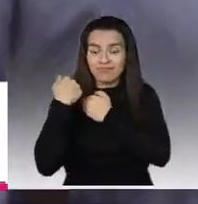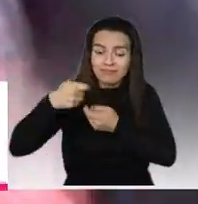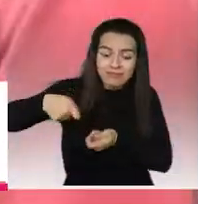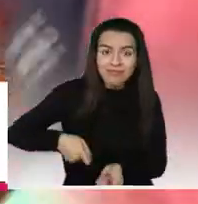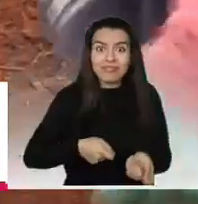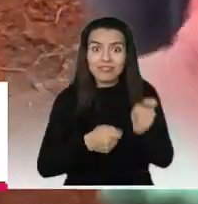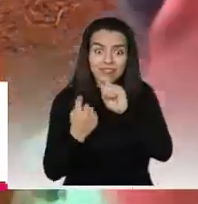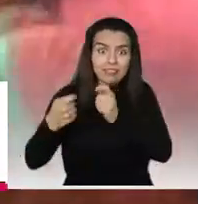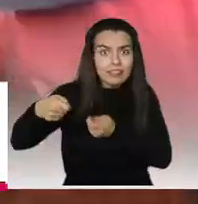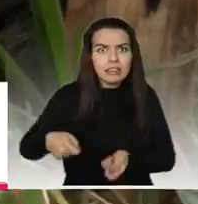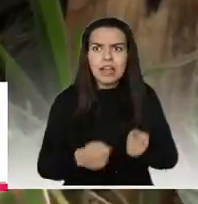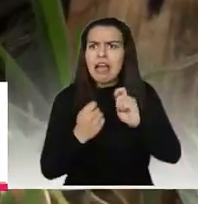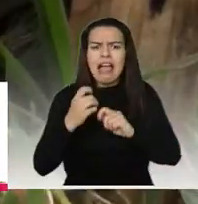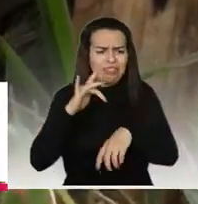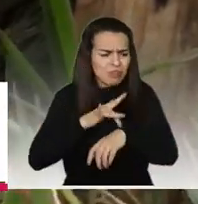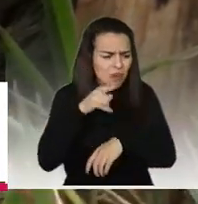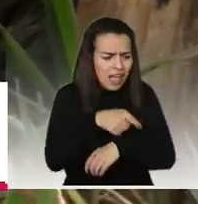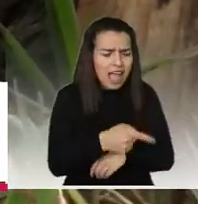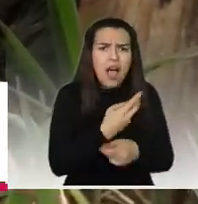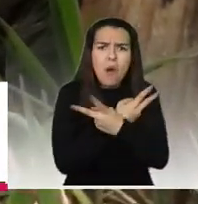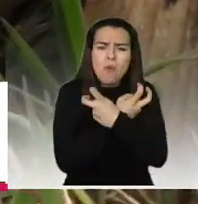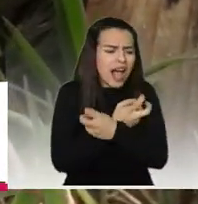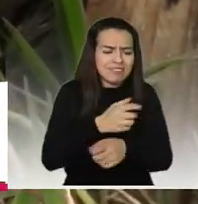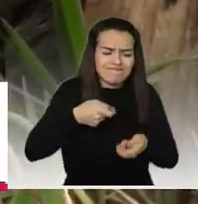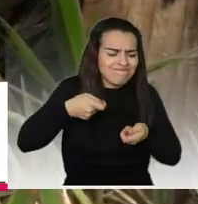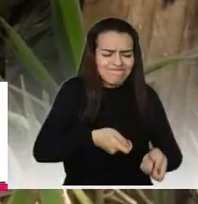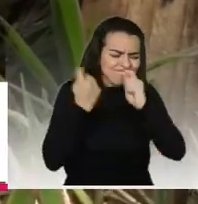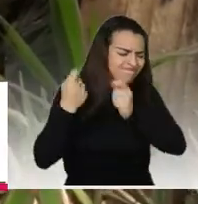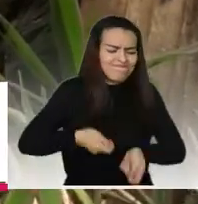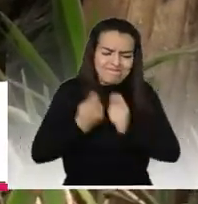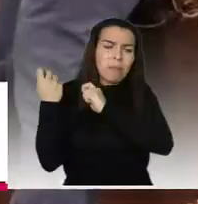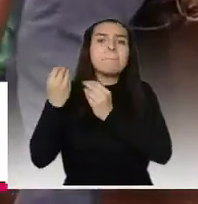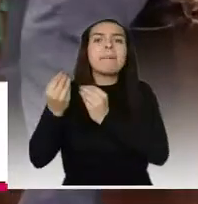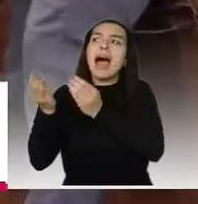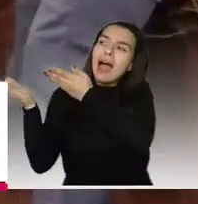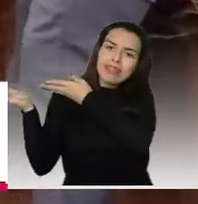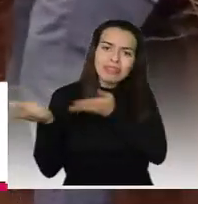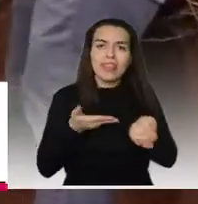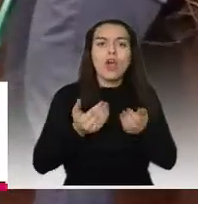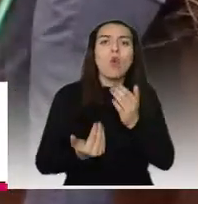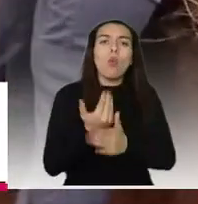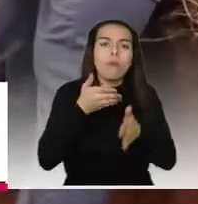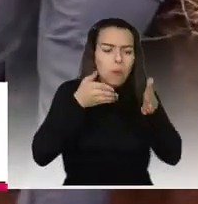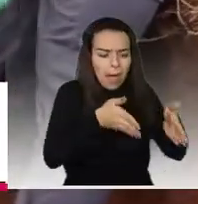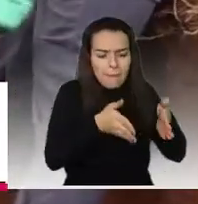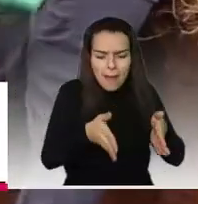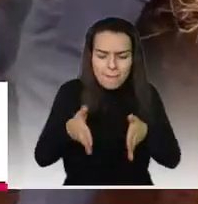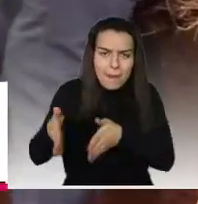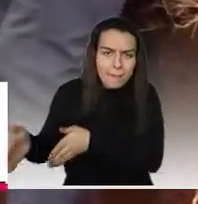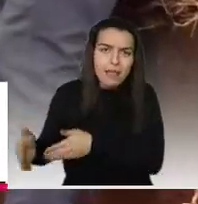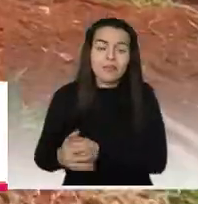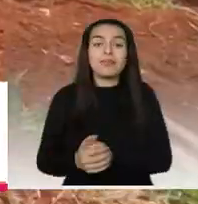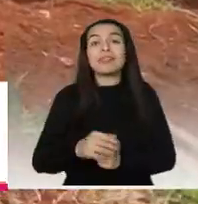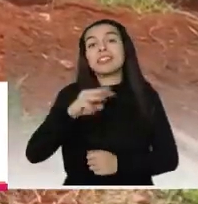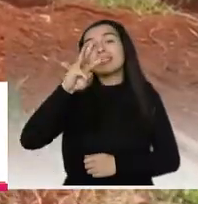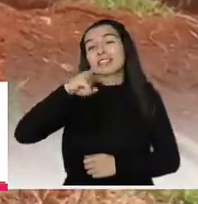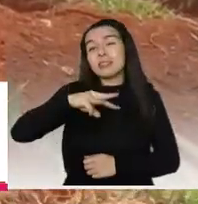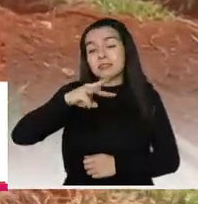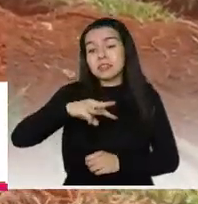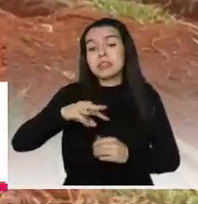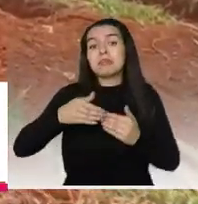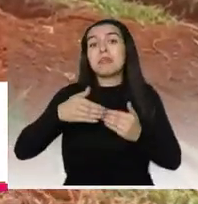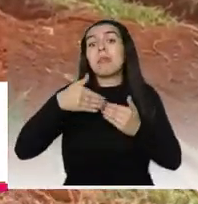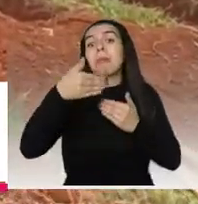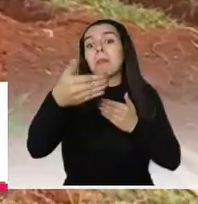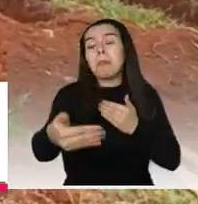de cuerpos para abrir más espacio ante la llegada de nuevas víctimas de COVID-19. 3 meses después de que se detectara el primer contagio, han muerto en